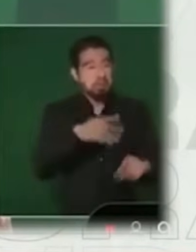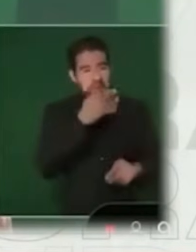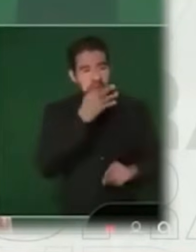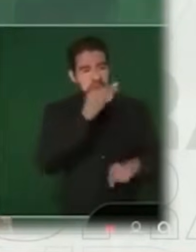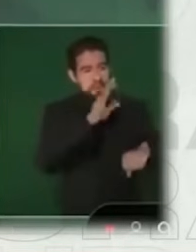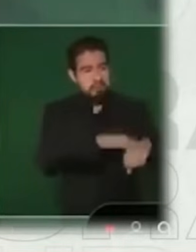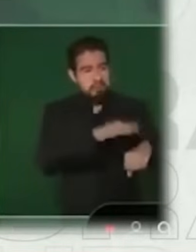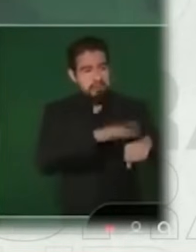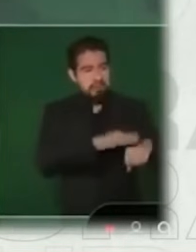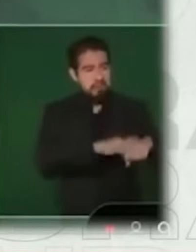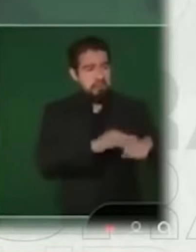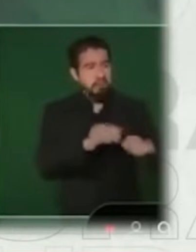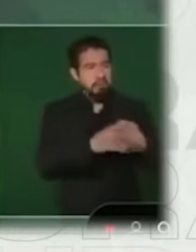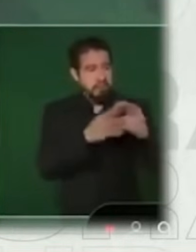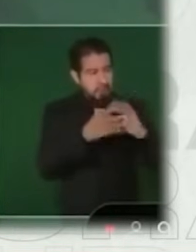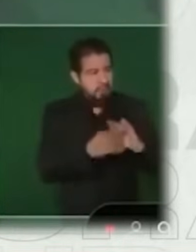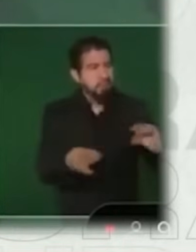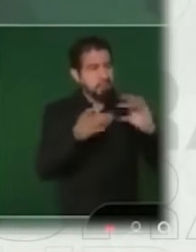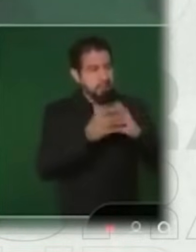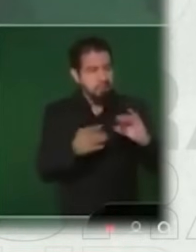vez?